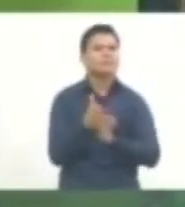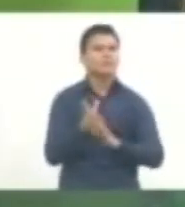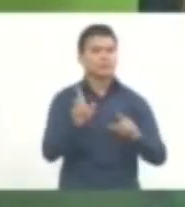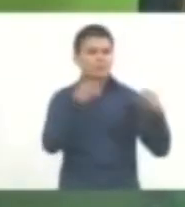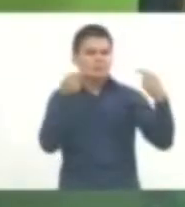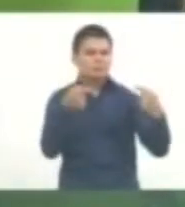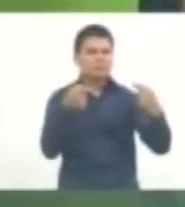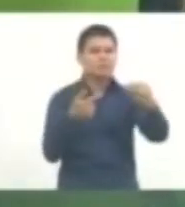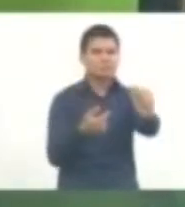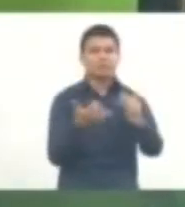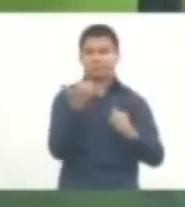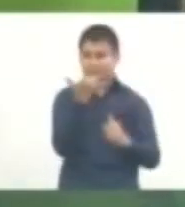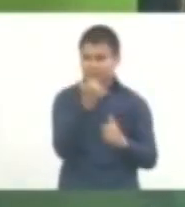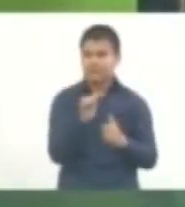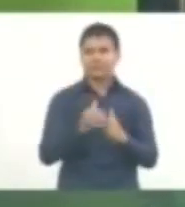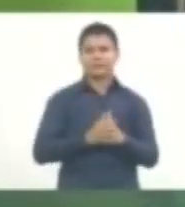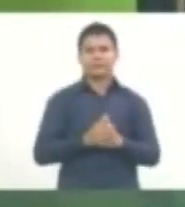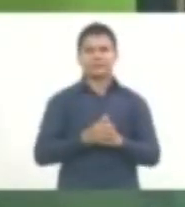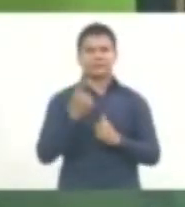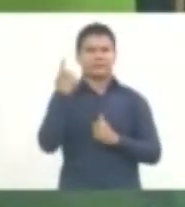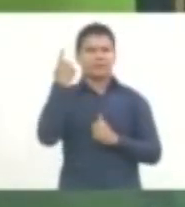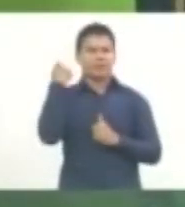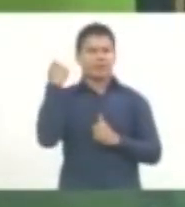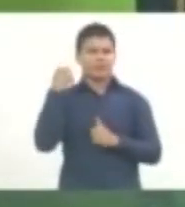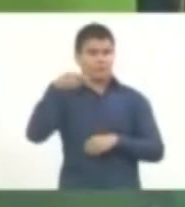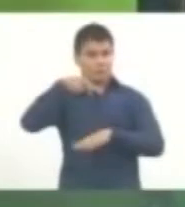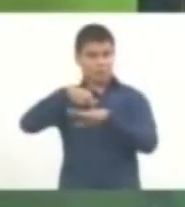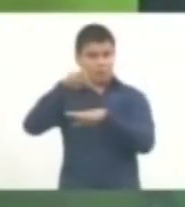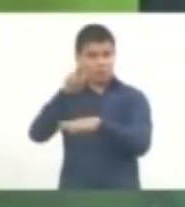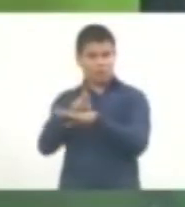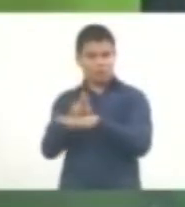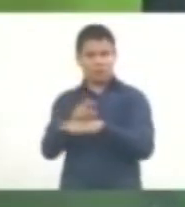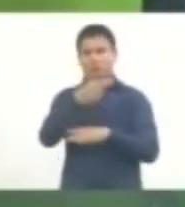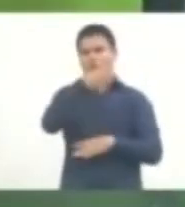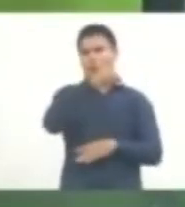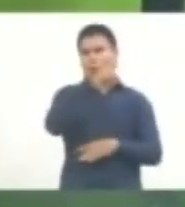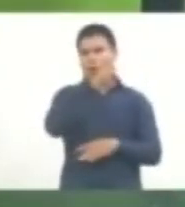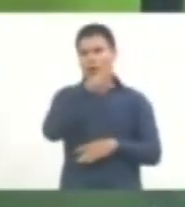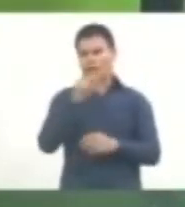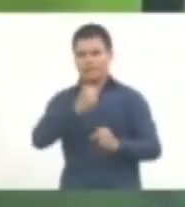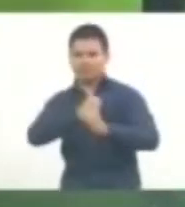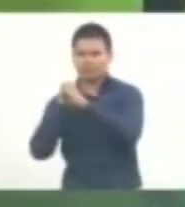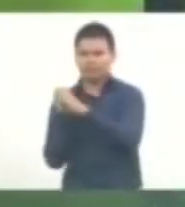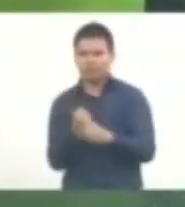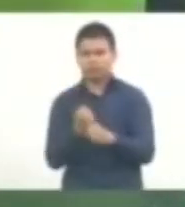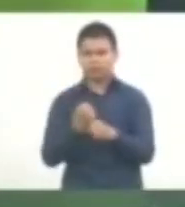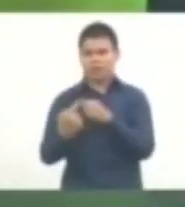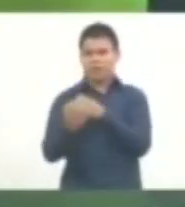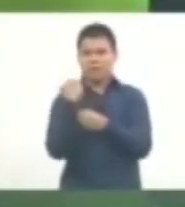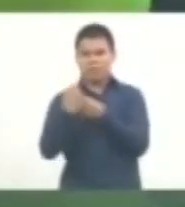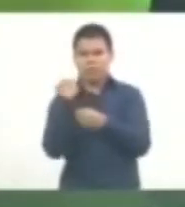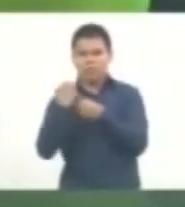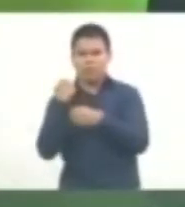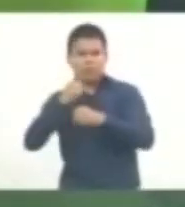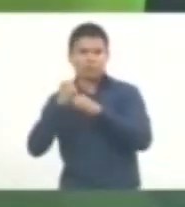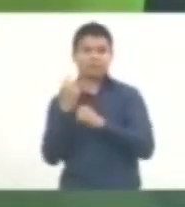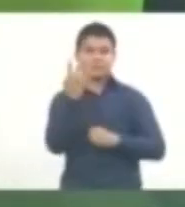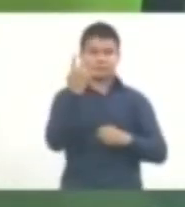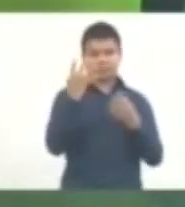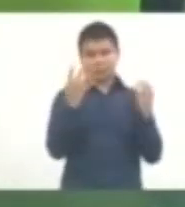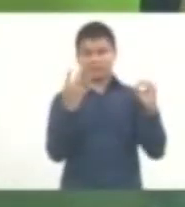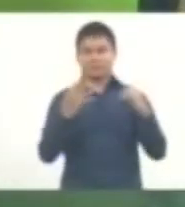ya está en la recta final. Sí. Ayer ganó Puerto Rico a Holanda, apurado en 11 entradas, 4-3. Y esta noche un